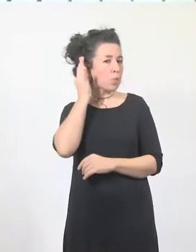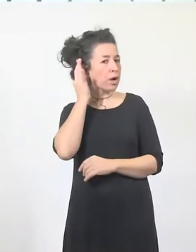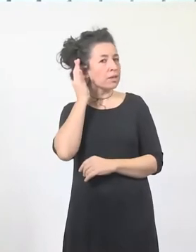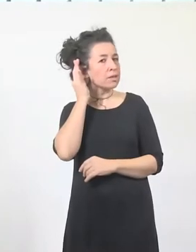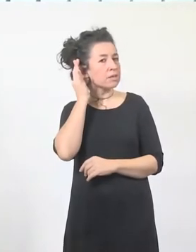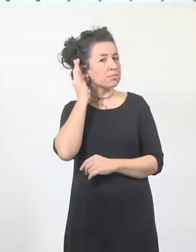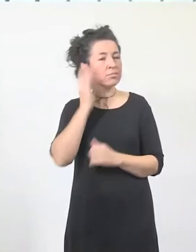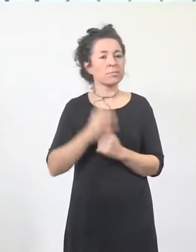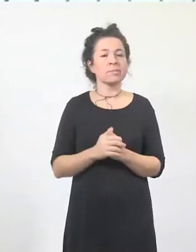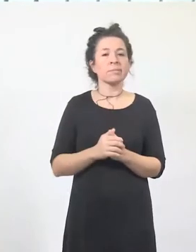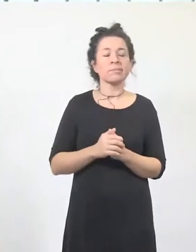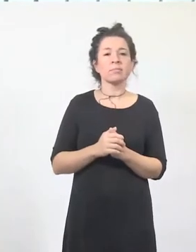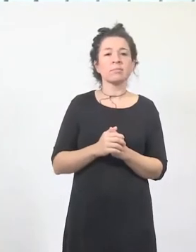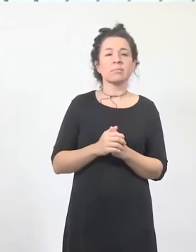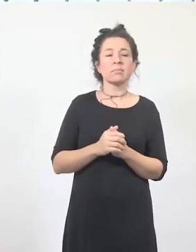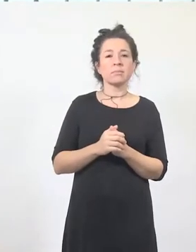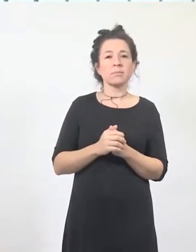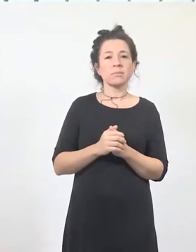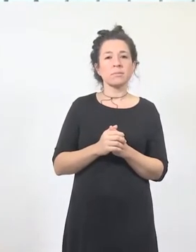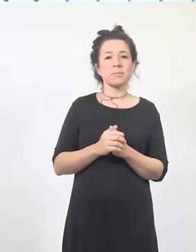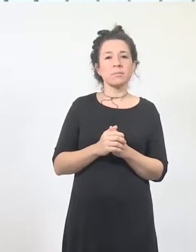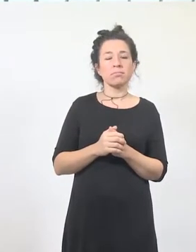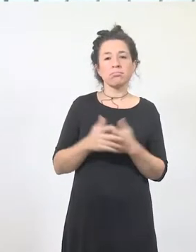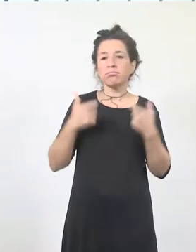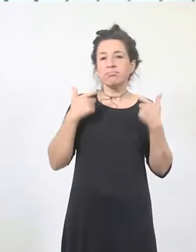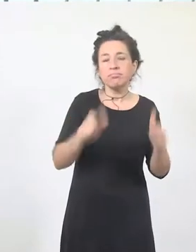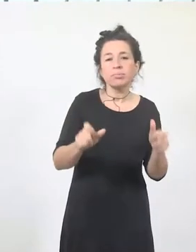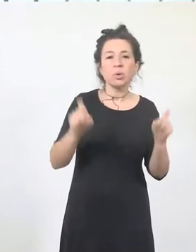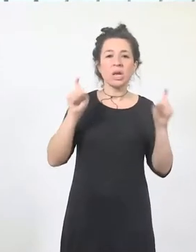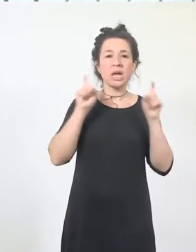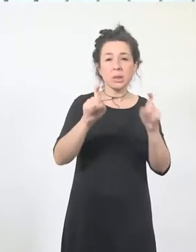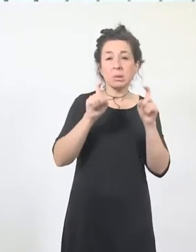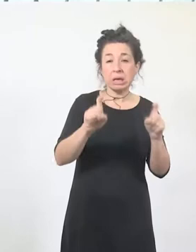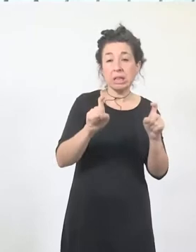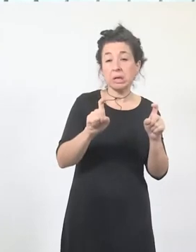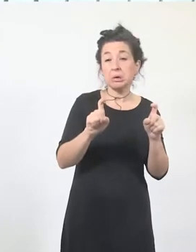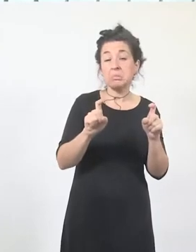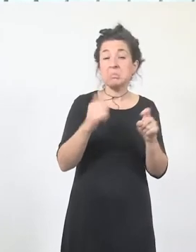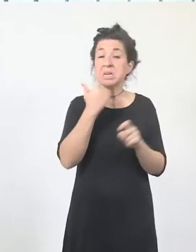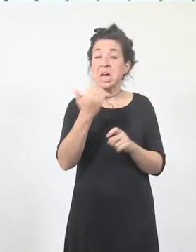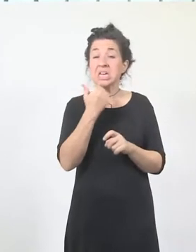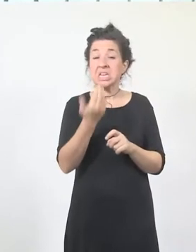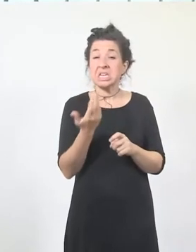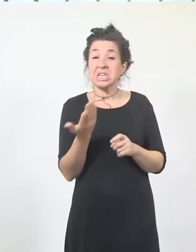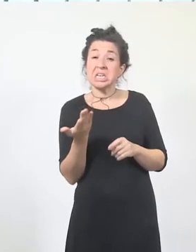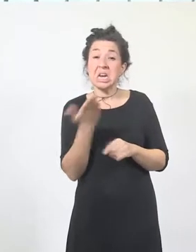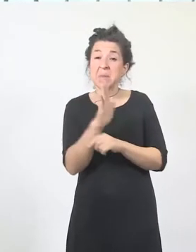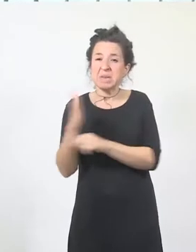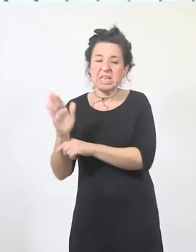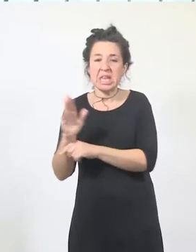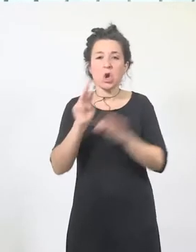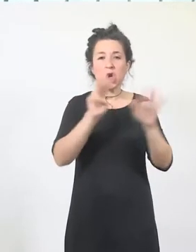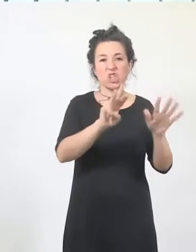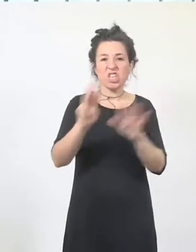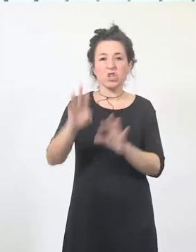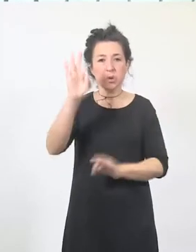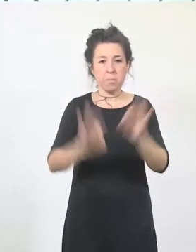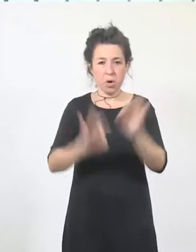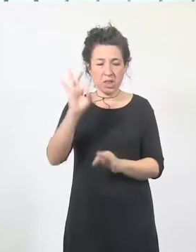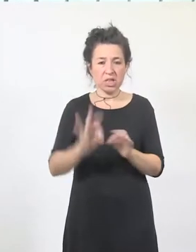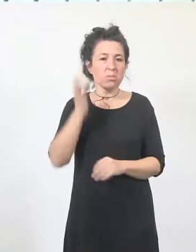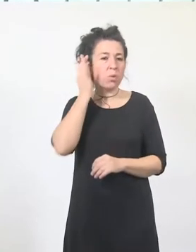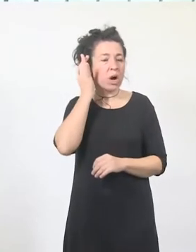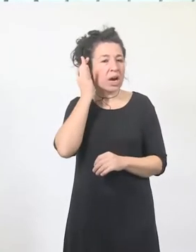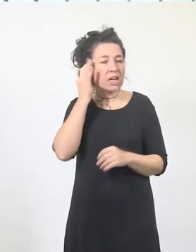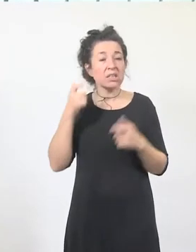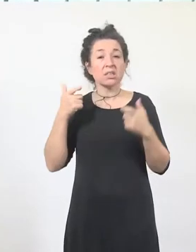mujeres. En el campo de la educación representamos casi el 88%, en el campo